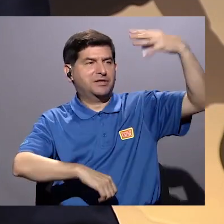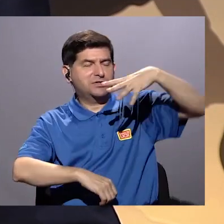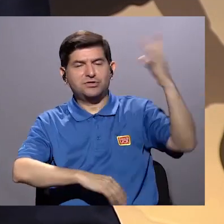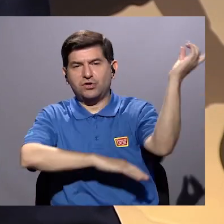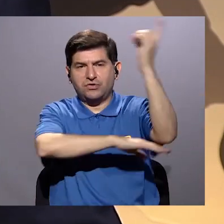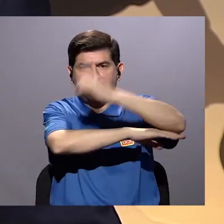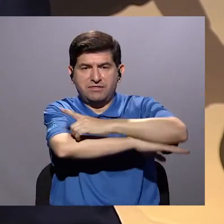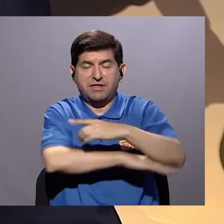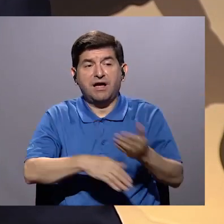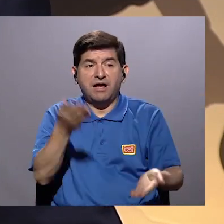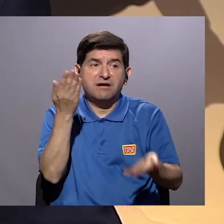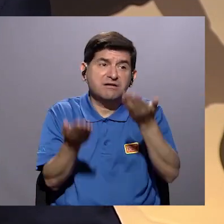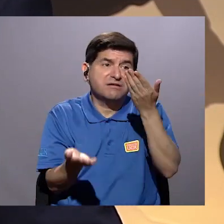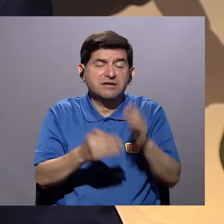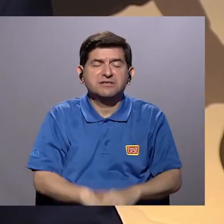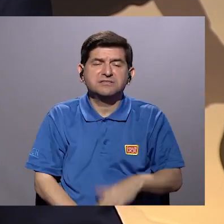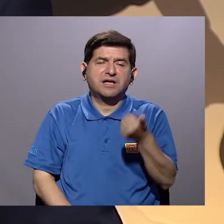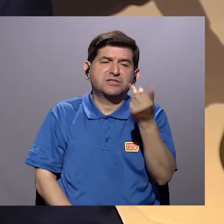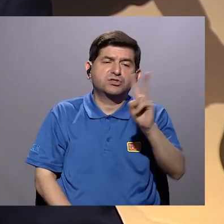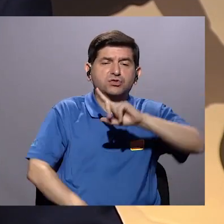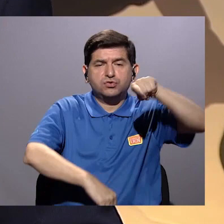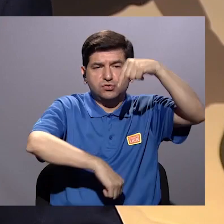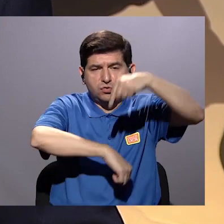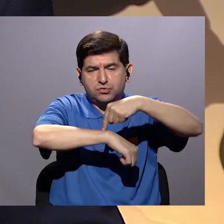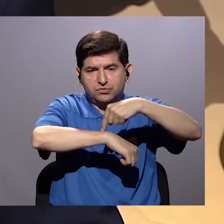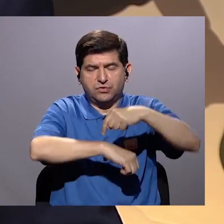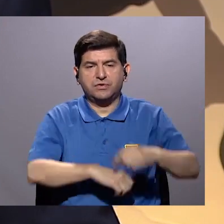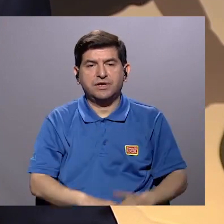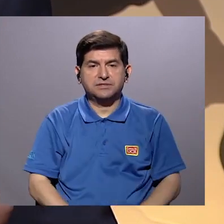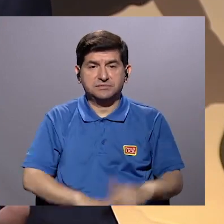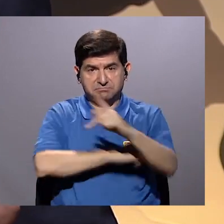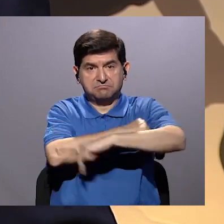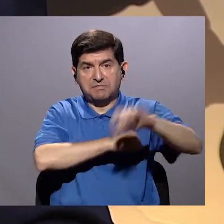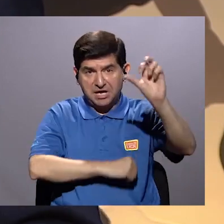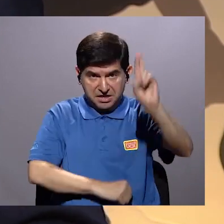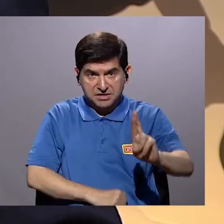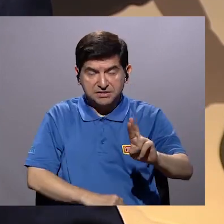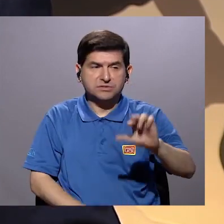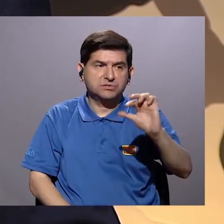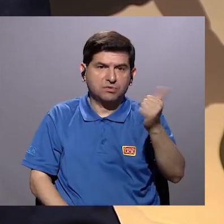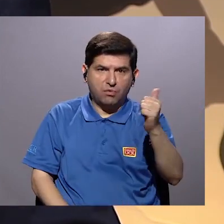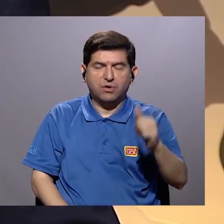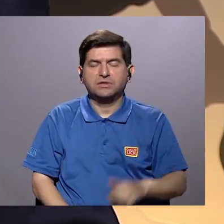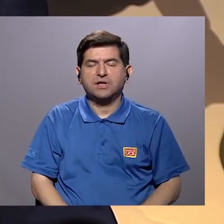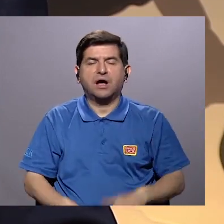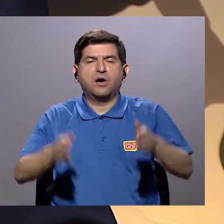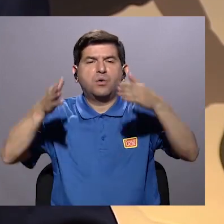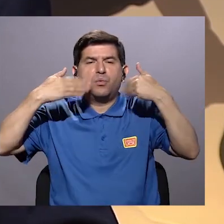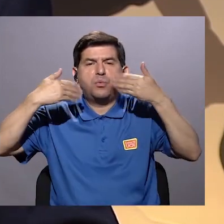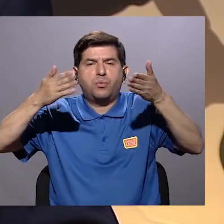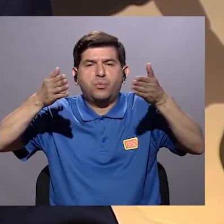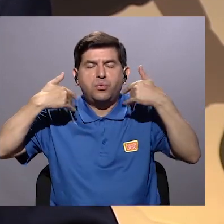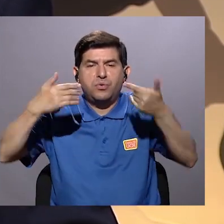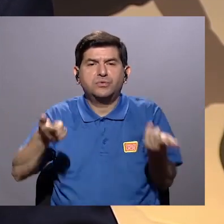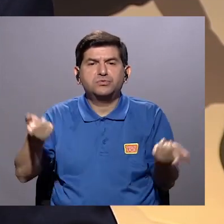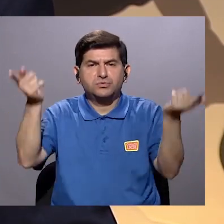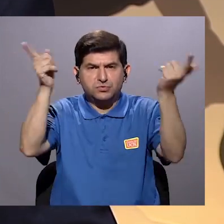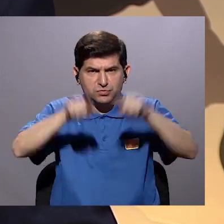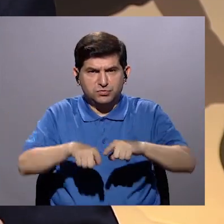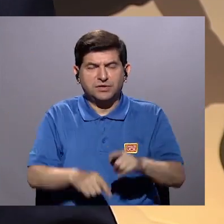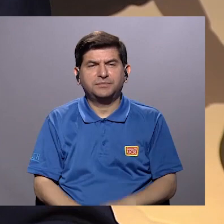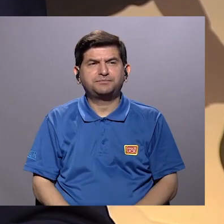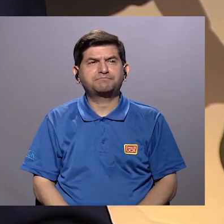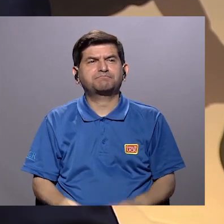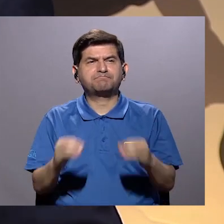día, que puede ser unas 12 horas, ¿verdad? En un país como Costa Rica. Y por otro lado, la energía eólica tiende a ocurrir, qué sé yo, en